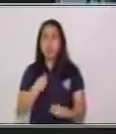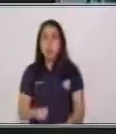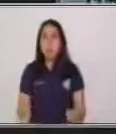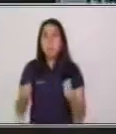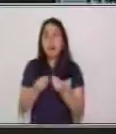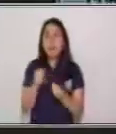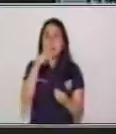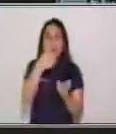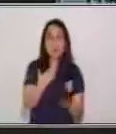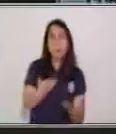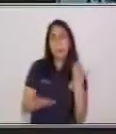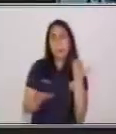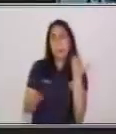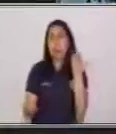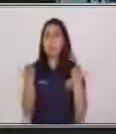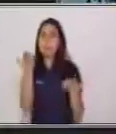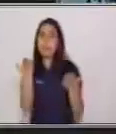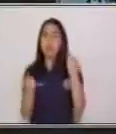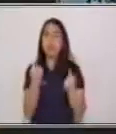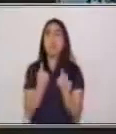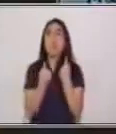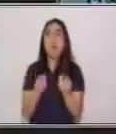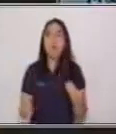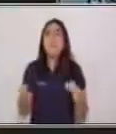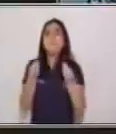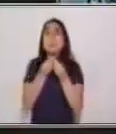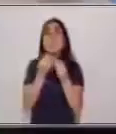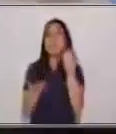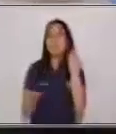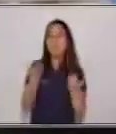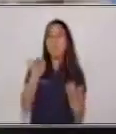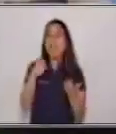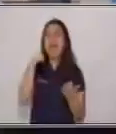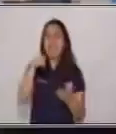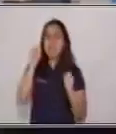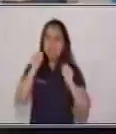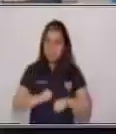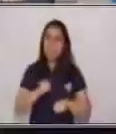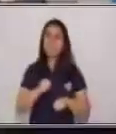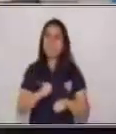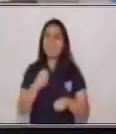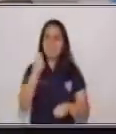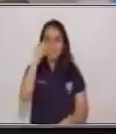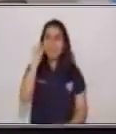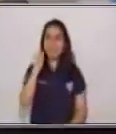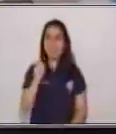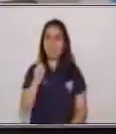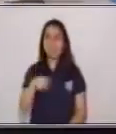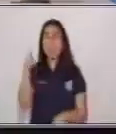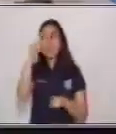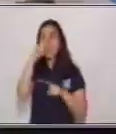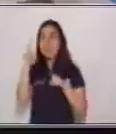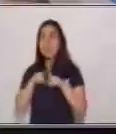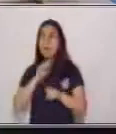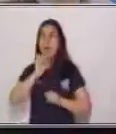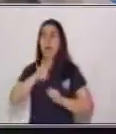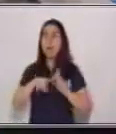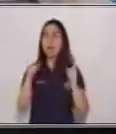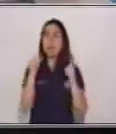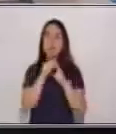interrogativos y exclamativos, cuando son preguntas directas o indirectas, las tenemos que tildar, igual que los